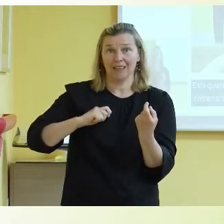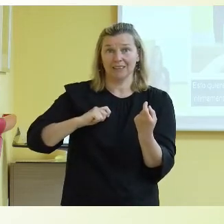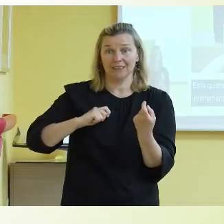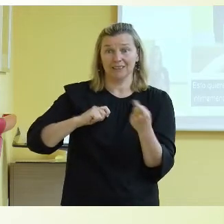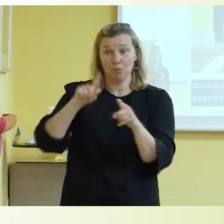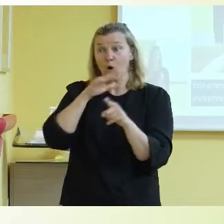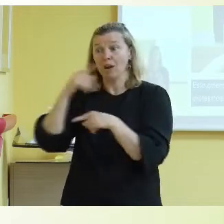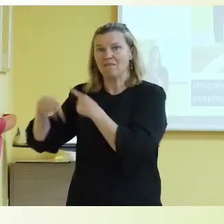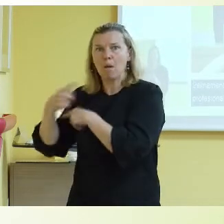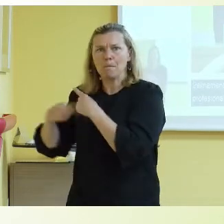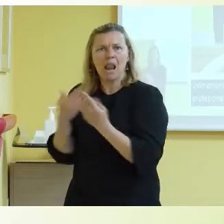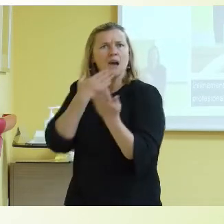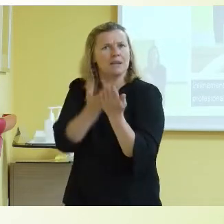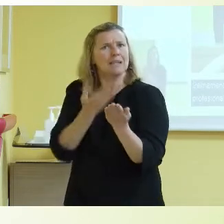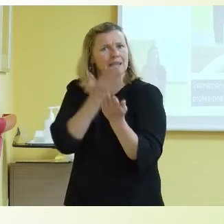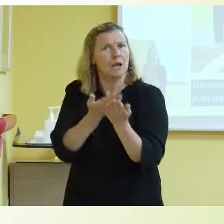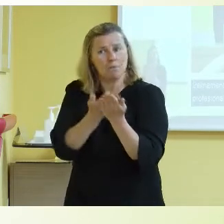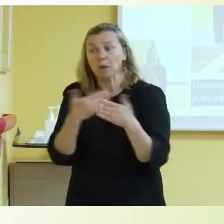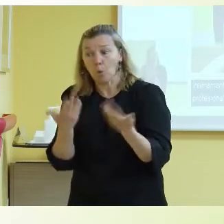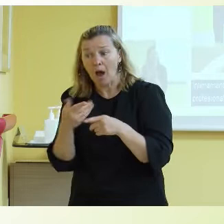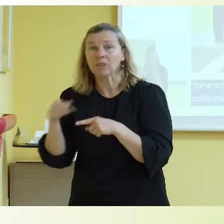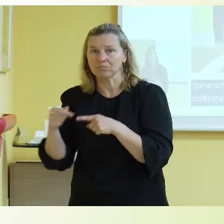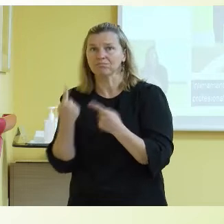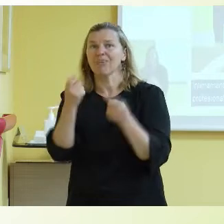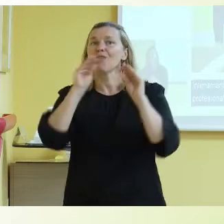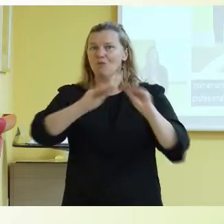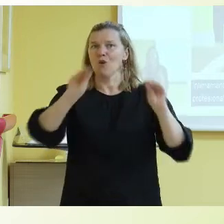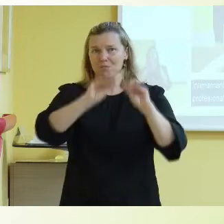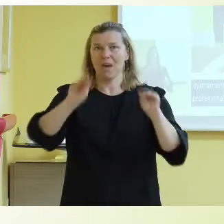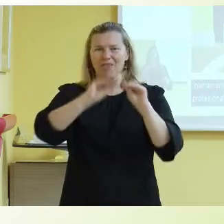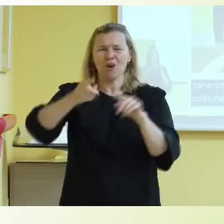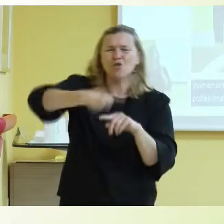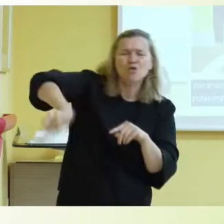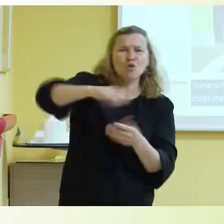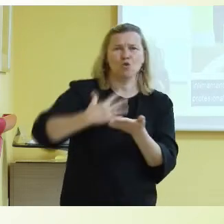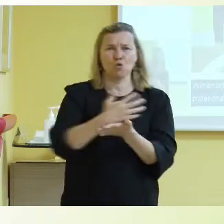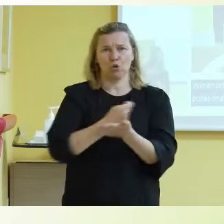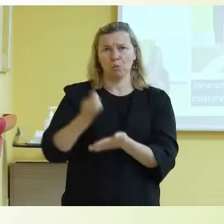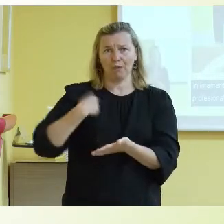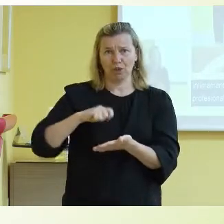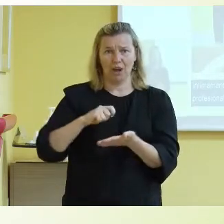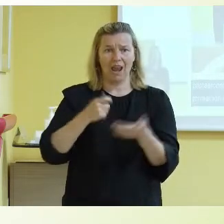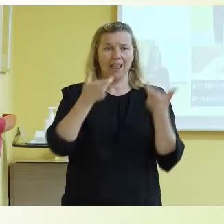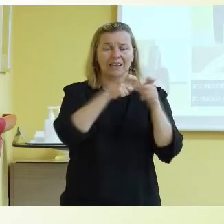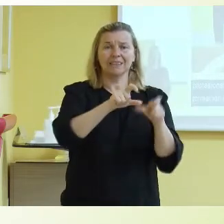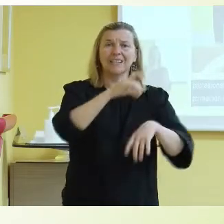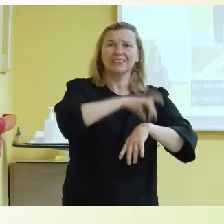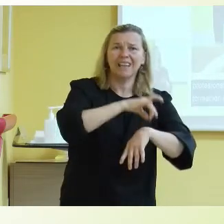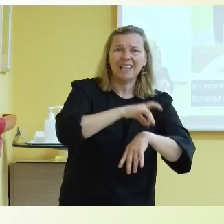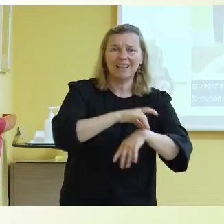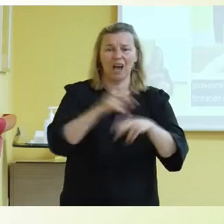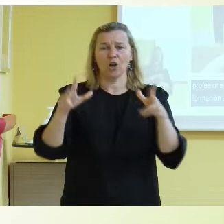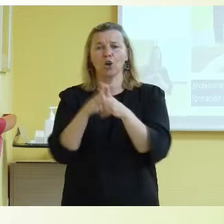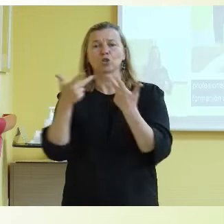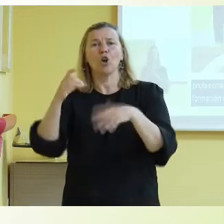afectados, las familias, es dar formación a todos los profesionales del ámbito sanitario, sociosanitario y también a la sociedad